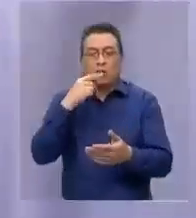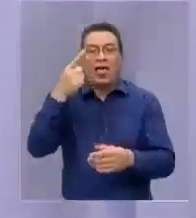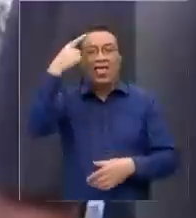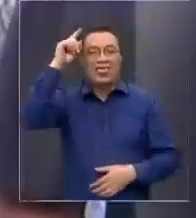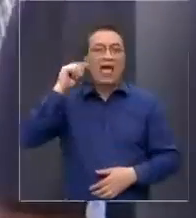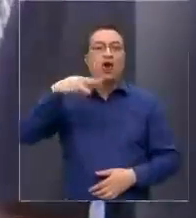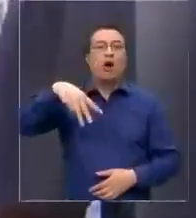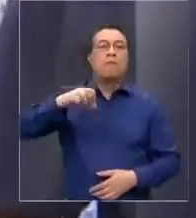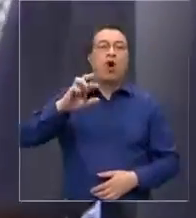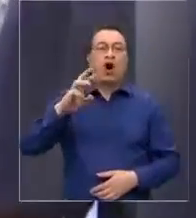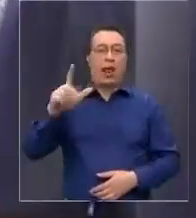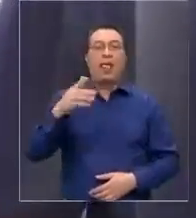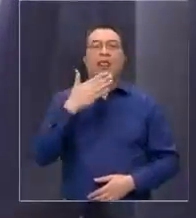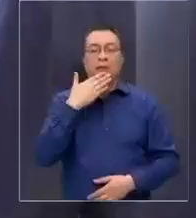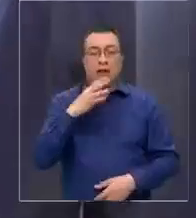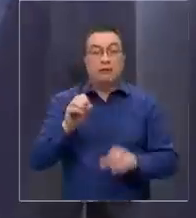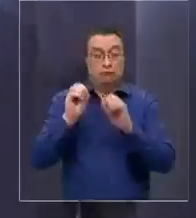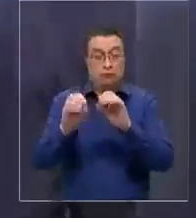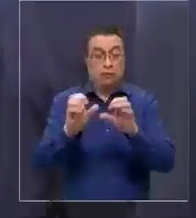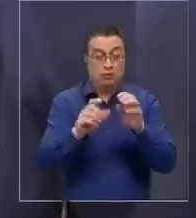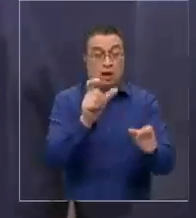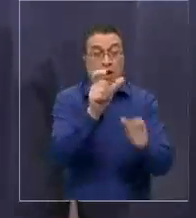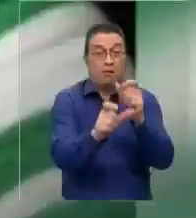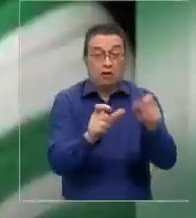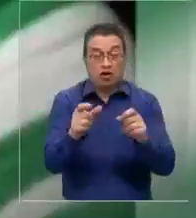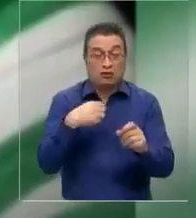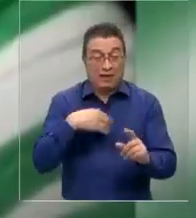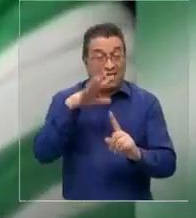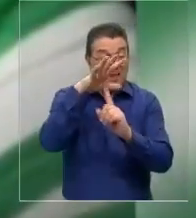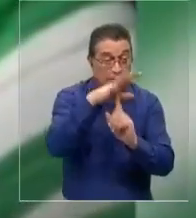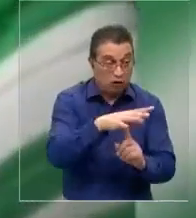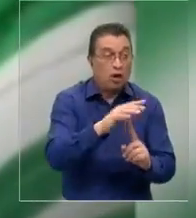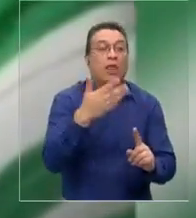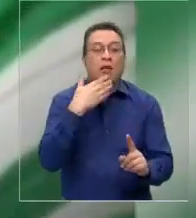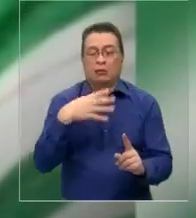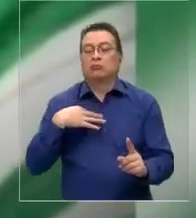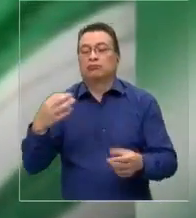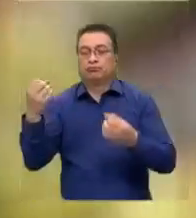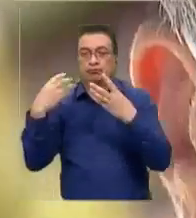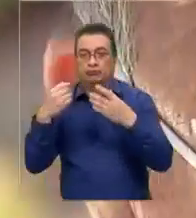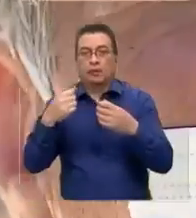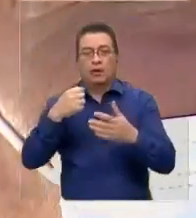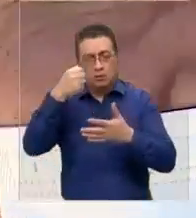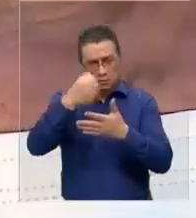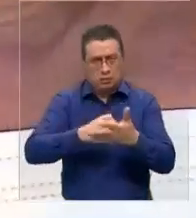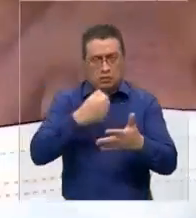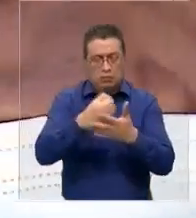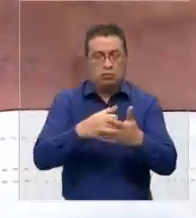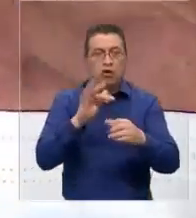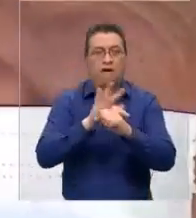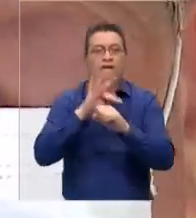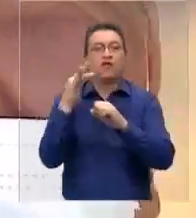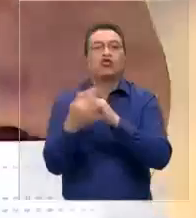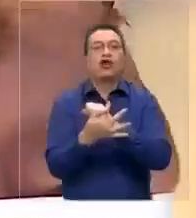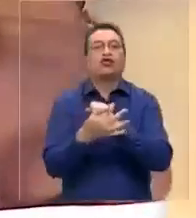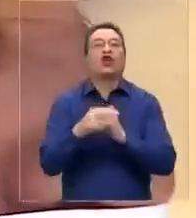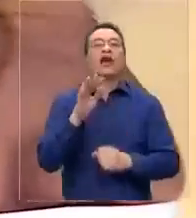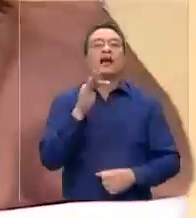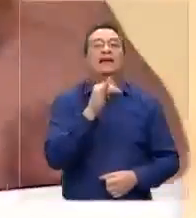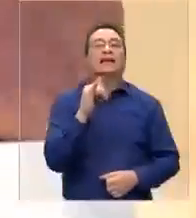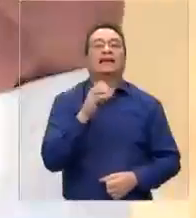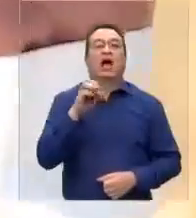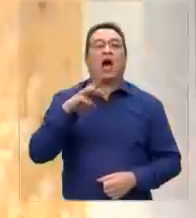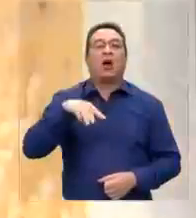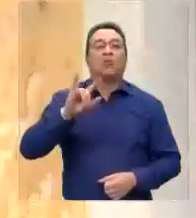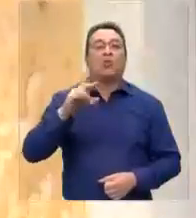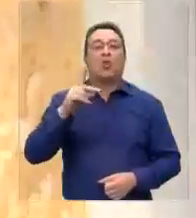víctimas, además de capacitación a personas que cometan actos discriminatorios. La bandera de lucha de la Fundación Daniel Zamudio hace 10